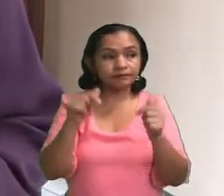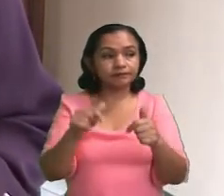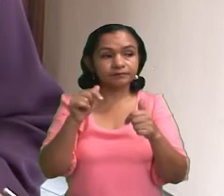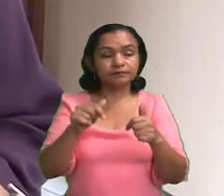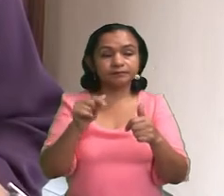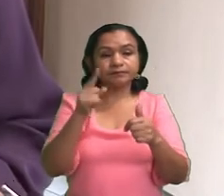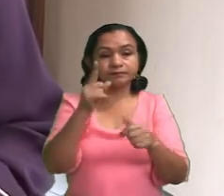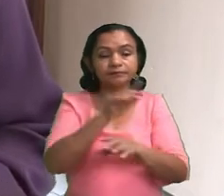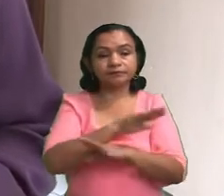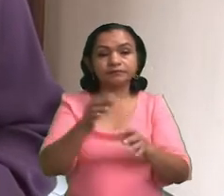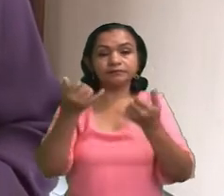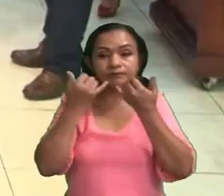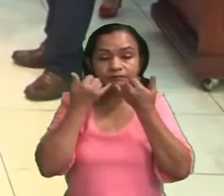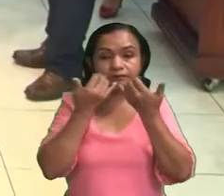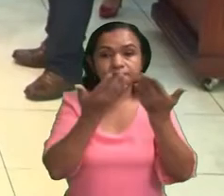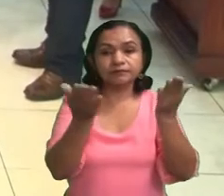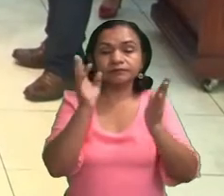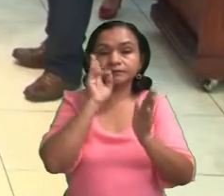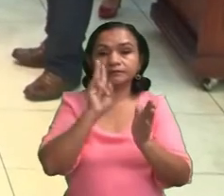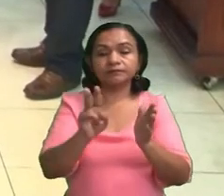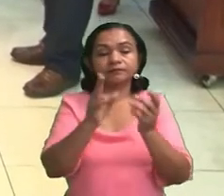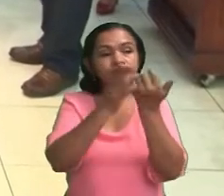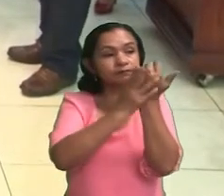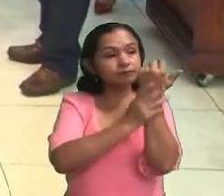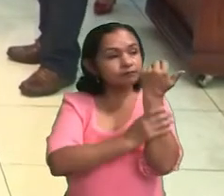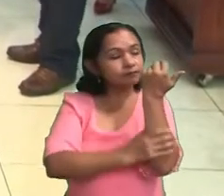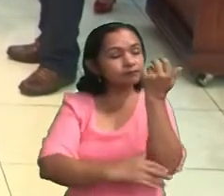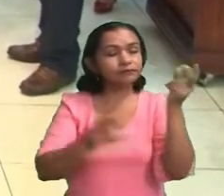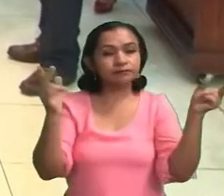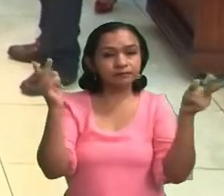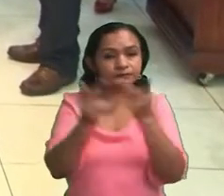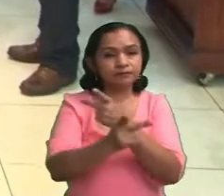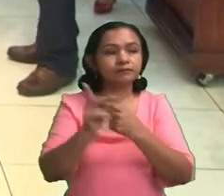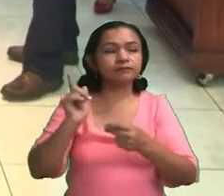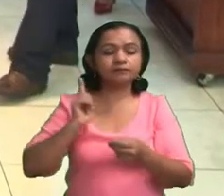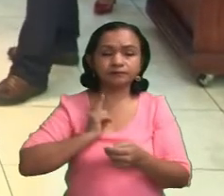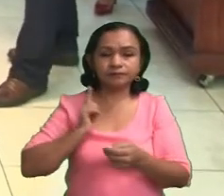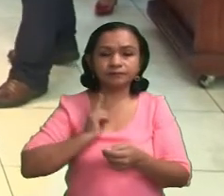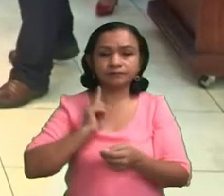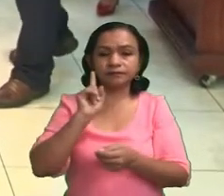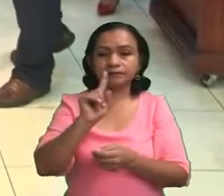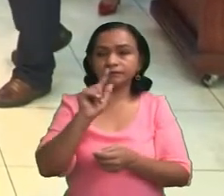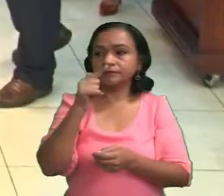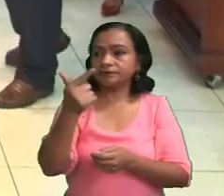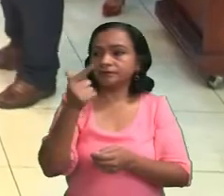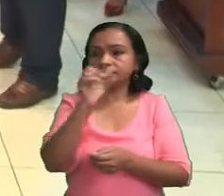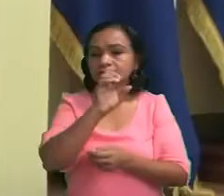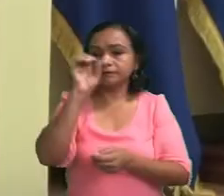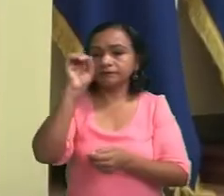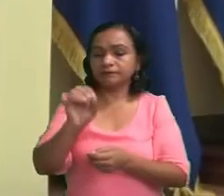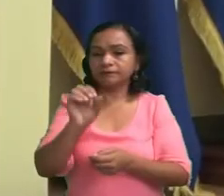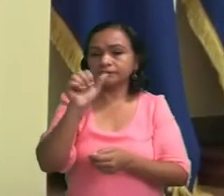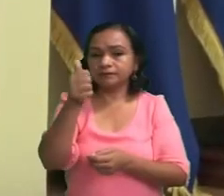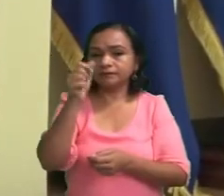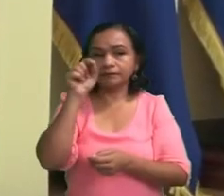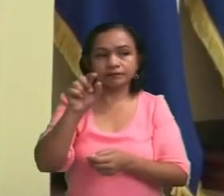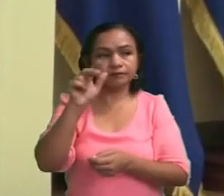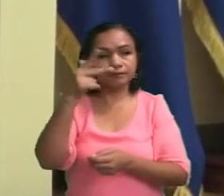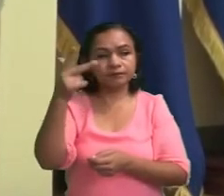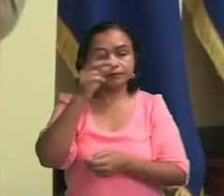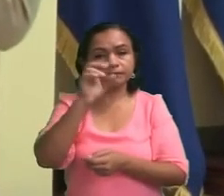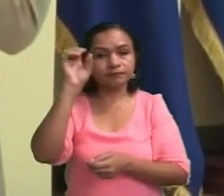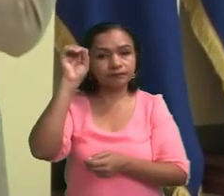En el último informe reflejado. En pobreza extrema se ha logrado reducir de un 17% a un